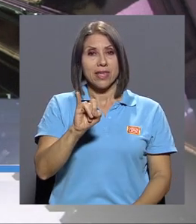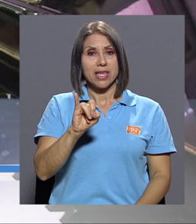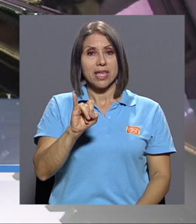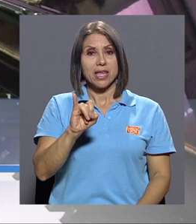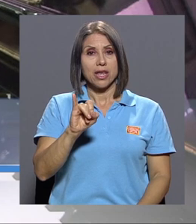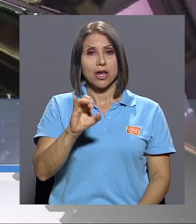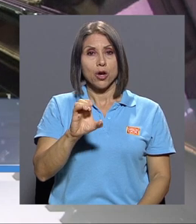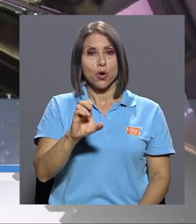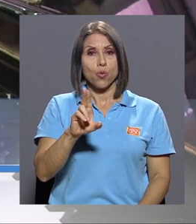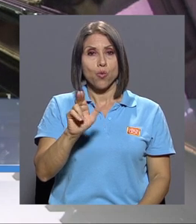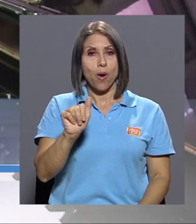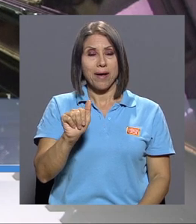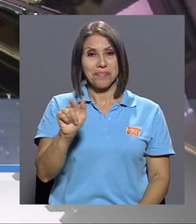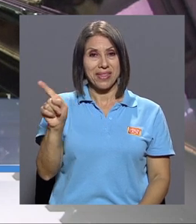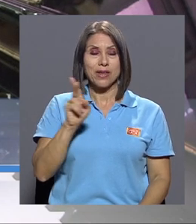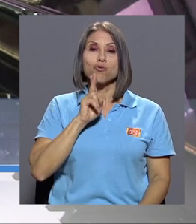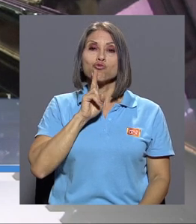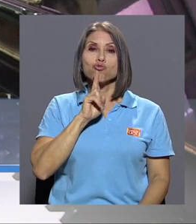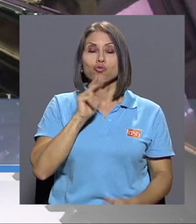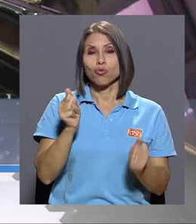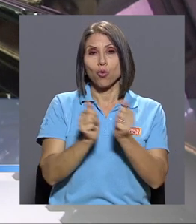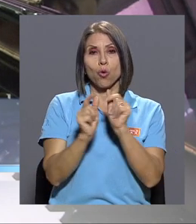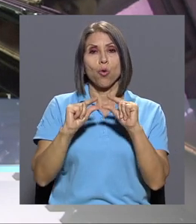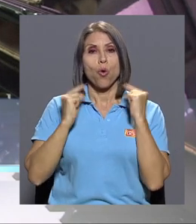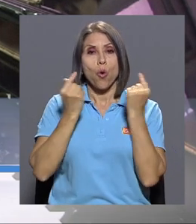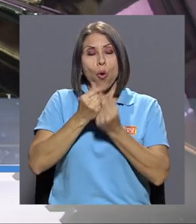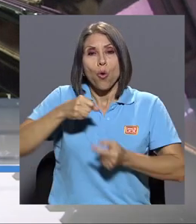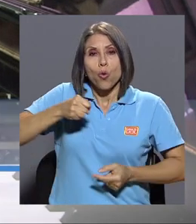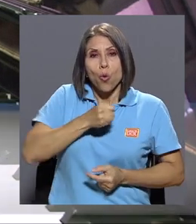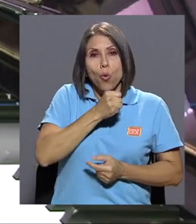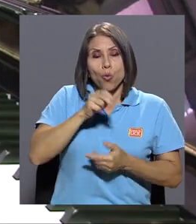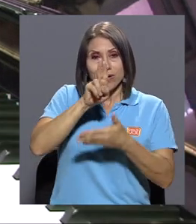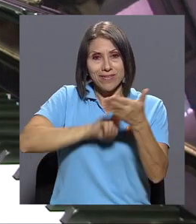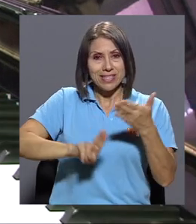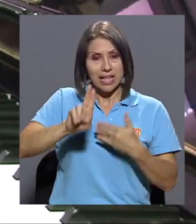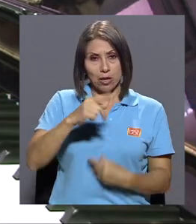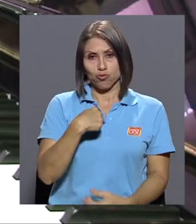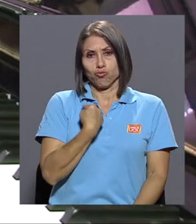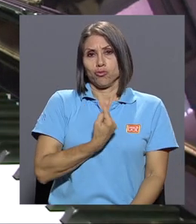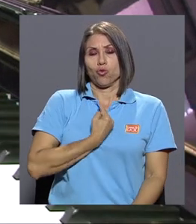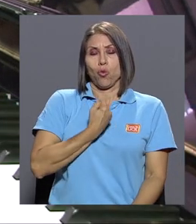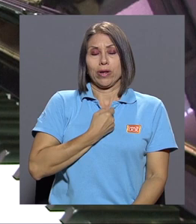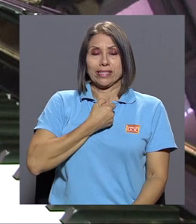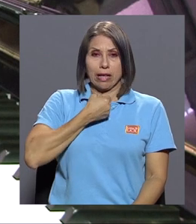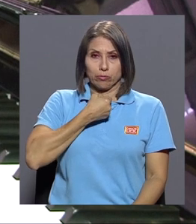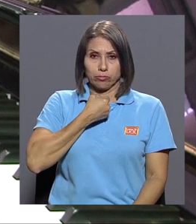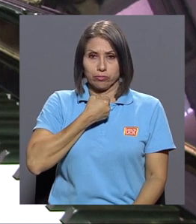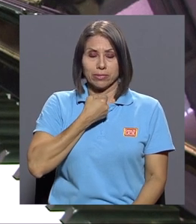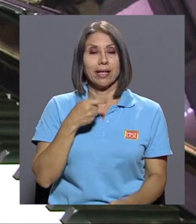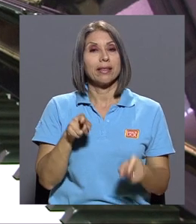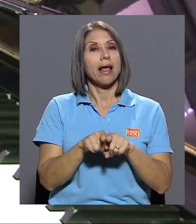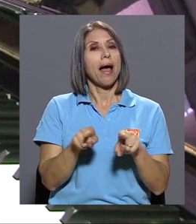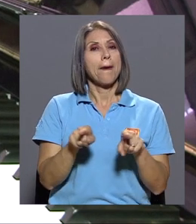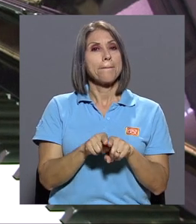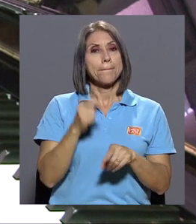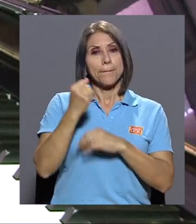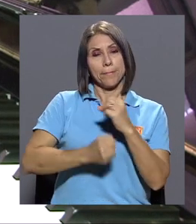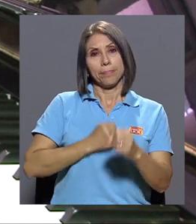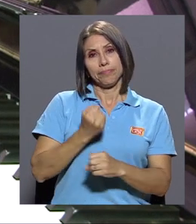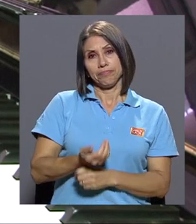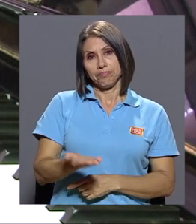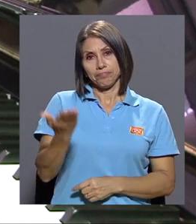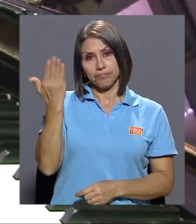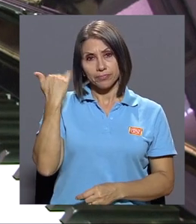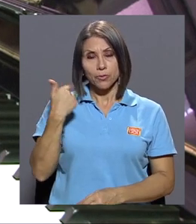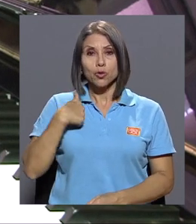en honduras y en este caso con el coro universitario fui y solista y también el